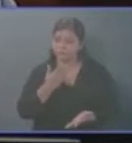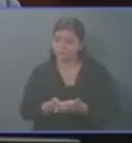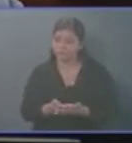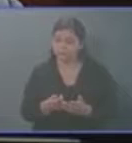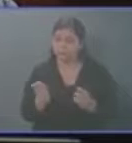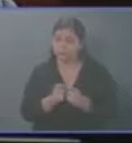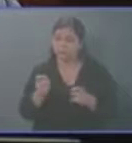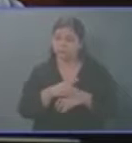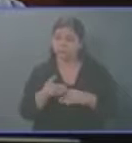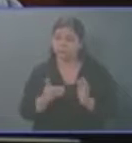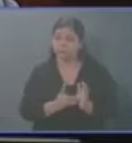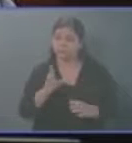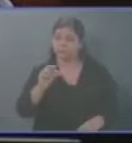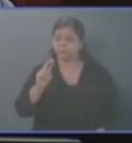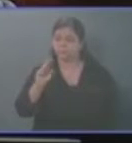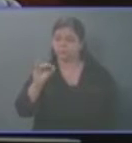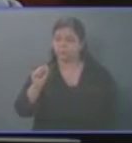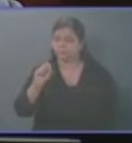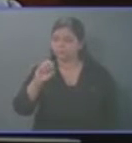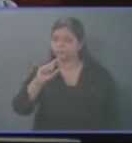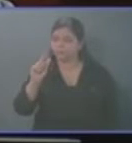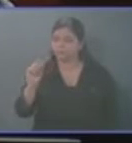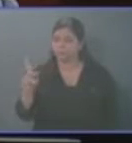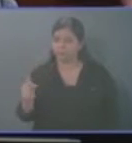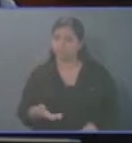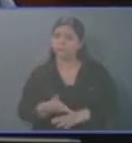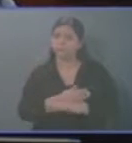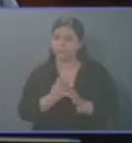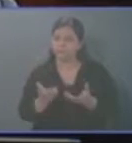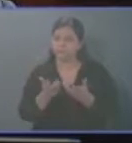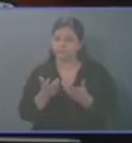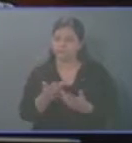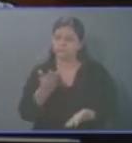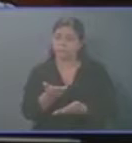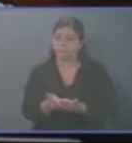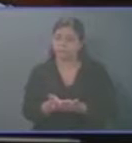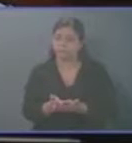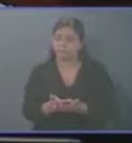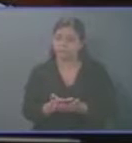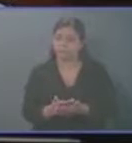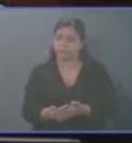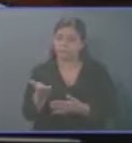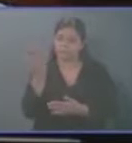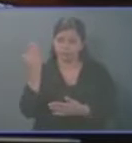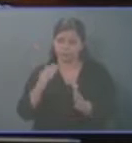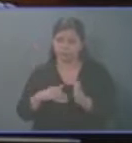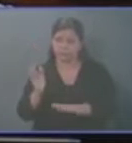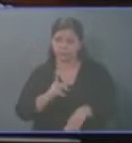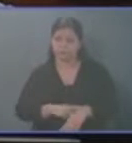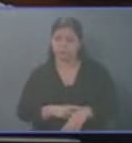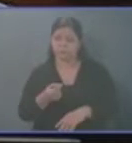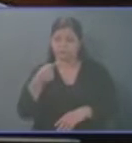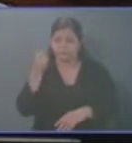bueno, el diputado Francis Habla, colega, viene haciendo las propuestas desde hace más tiempo. El